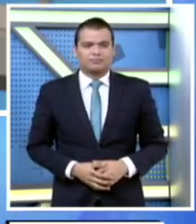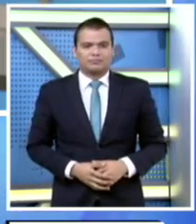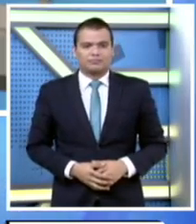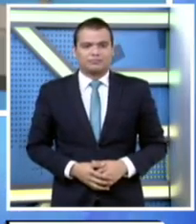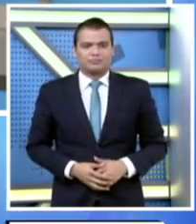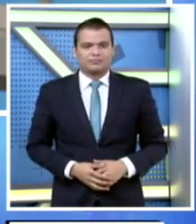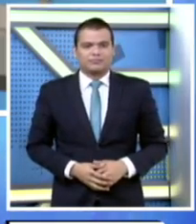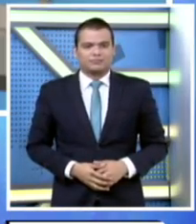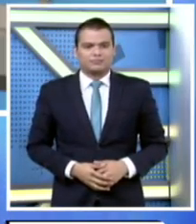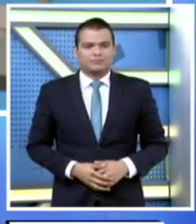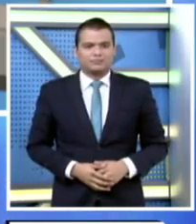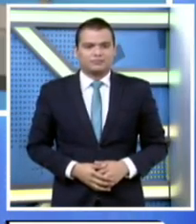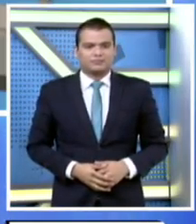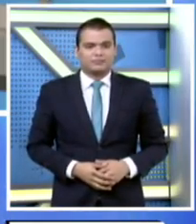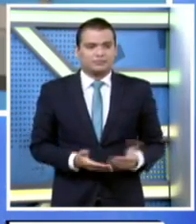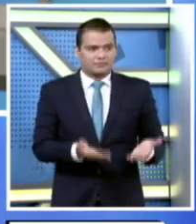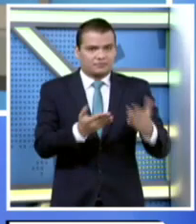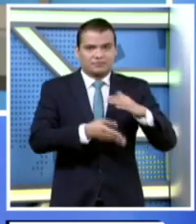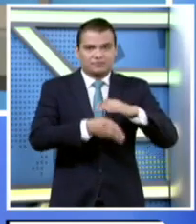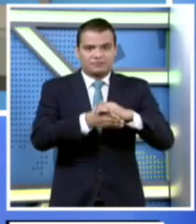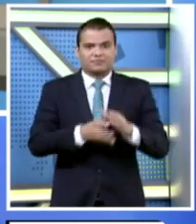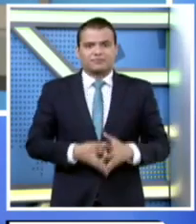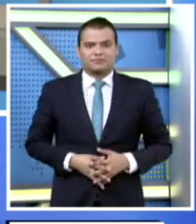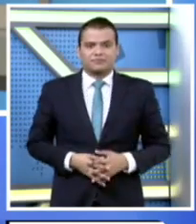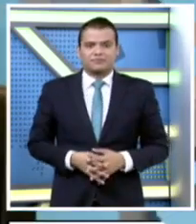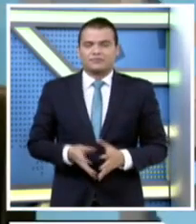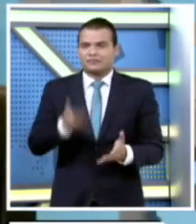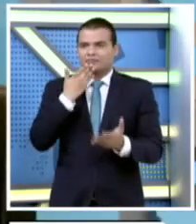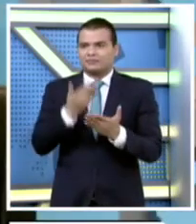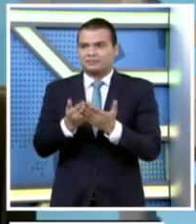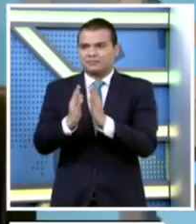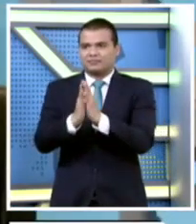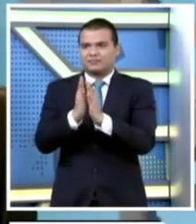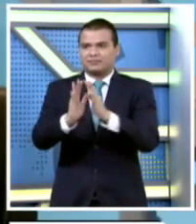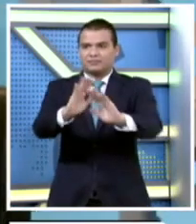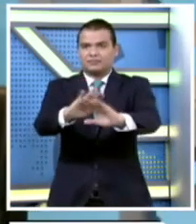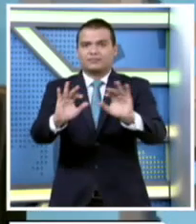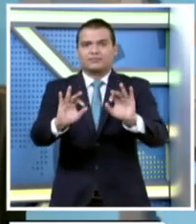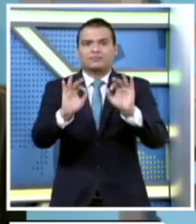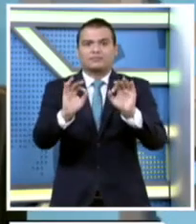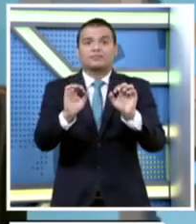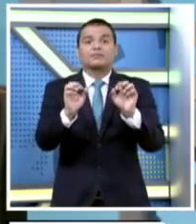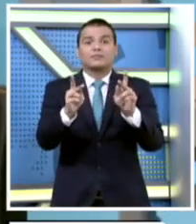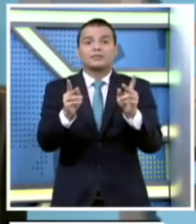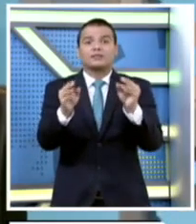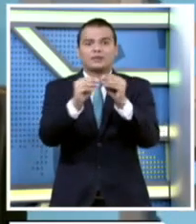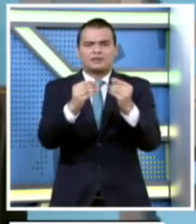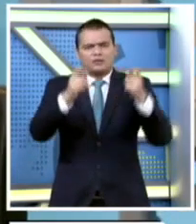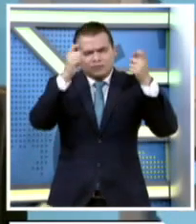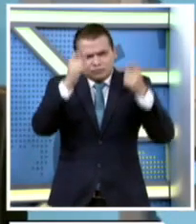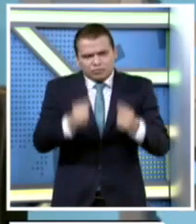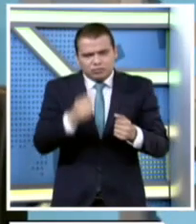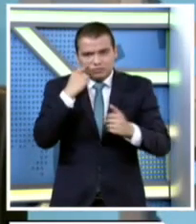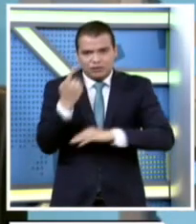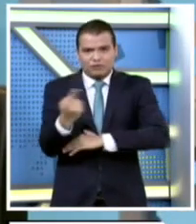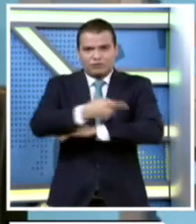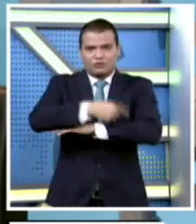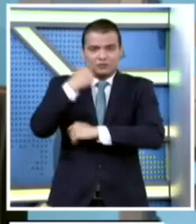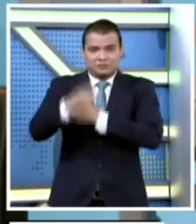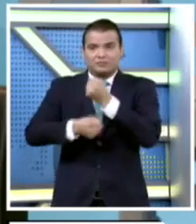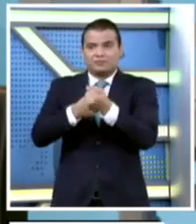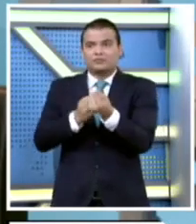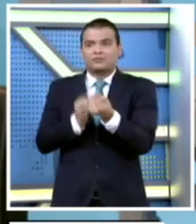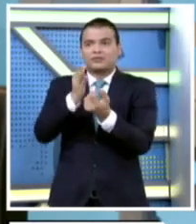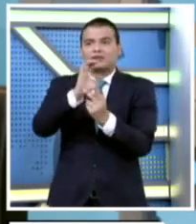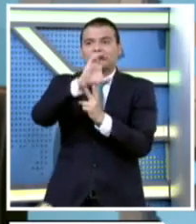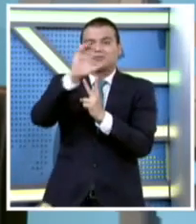Muchas gracias. Bueno, ahora seguiremos en estudio con Ángela Zapala. Muchas gracias, Gerardo, claro que sí. Y es momento de conocer los indicadores económicos del día con el patrocinio